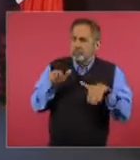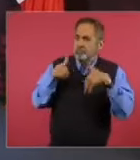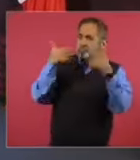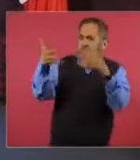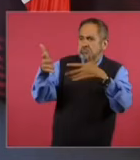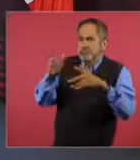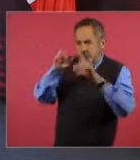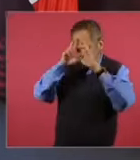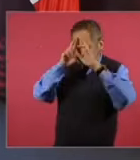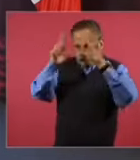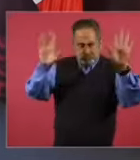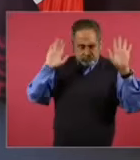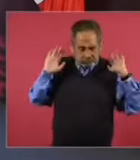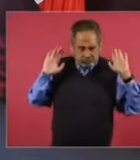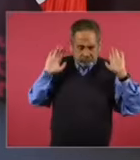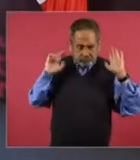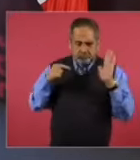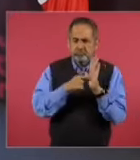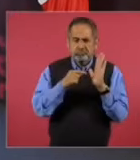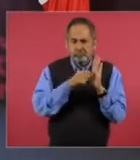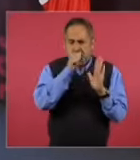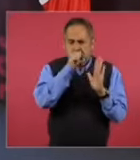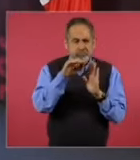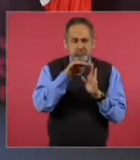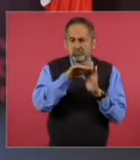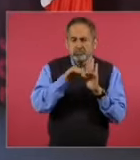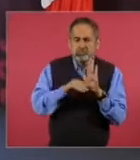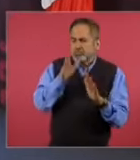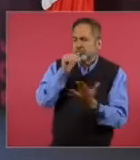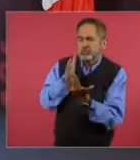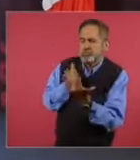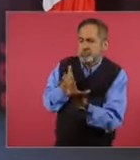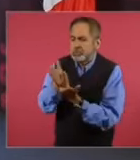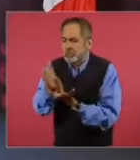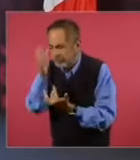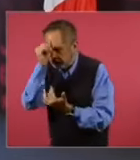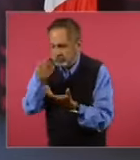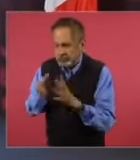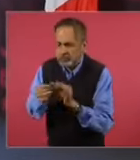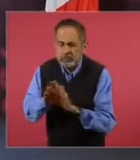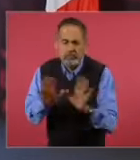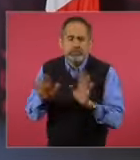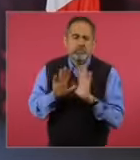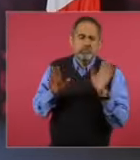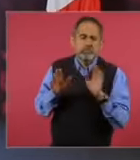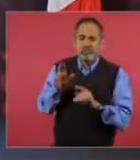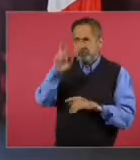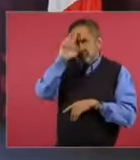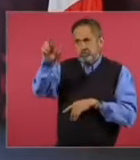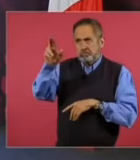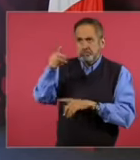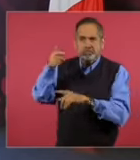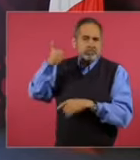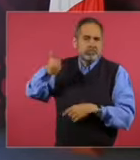exterior establecida en nuestra Constitución de no intervención y autodeterminación de los pueblos.